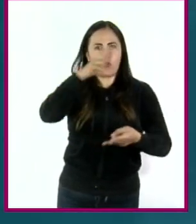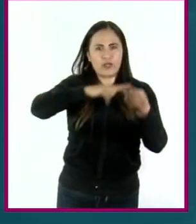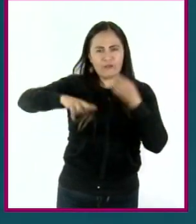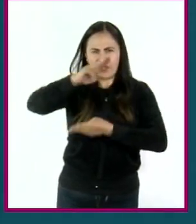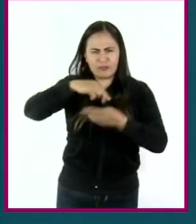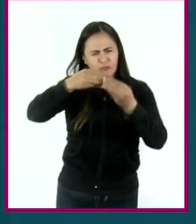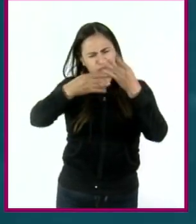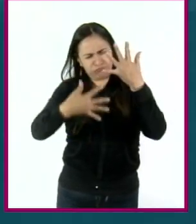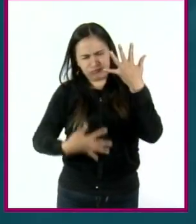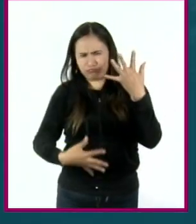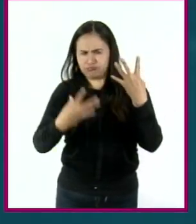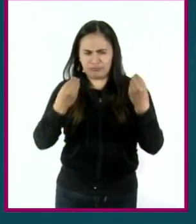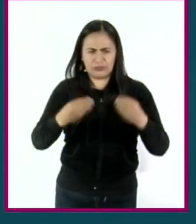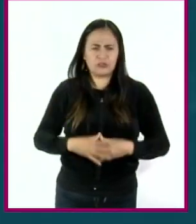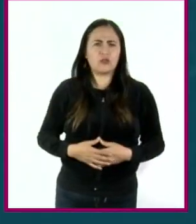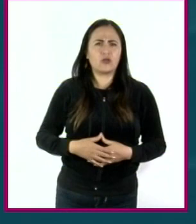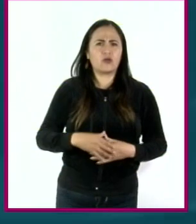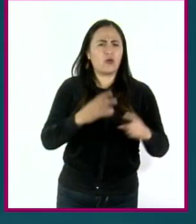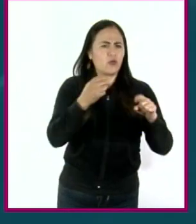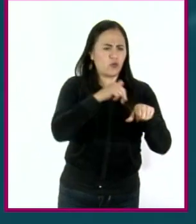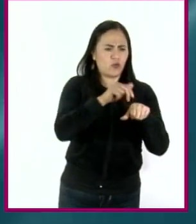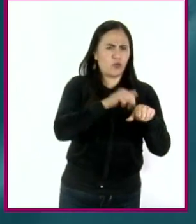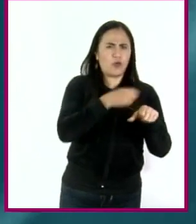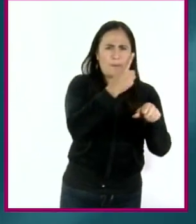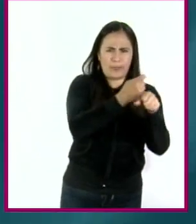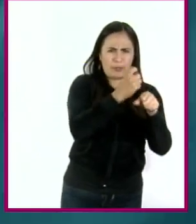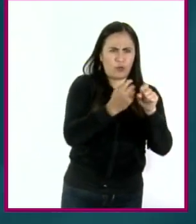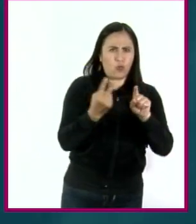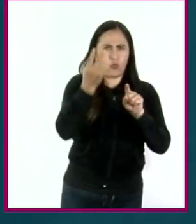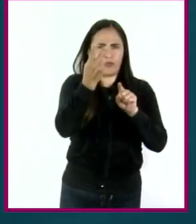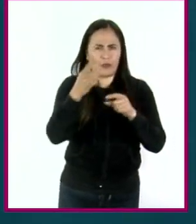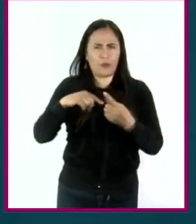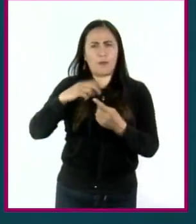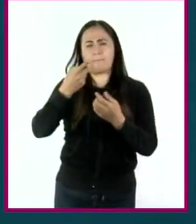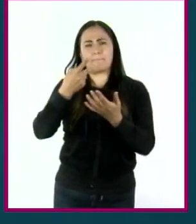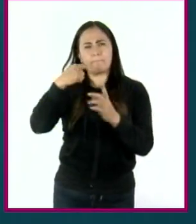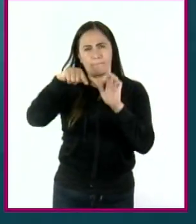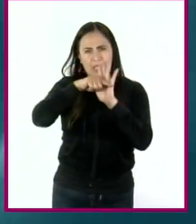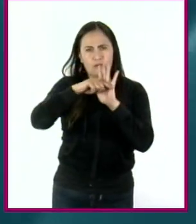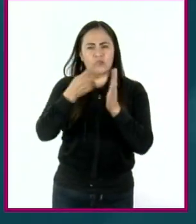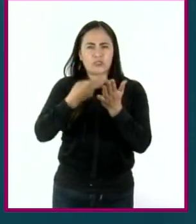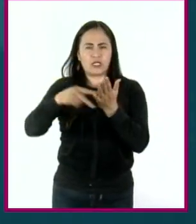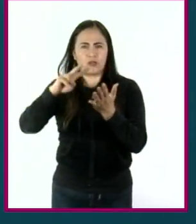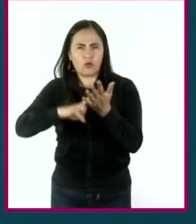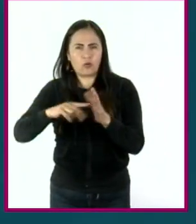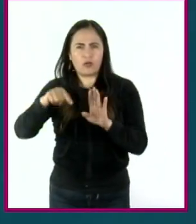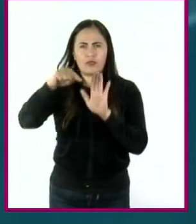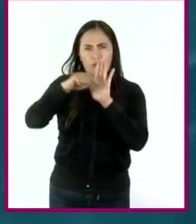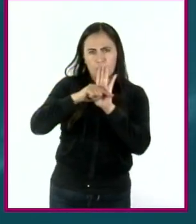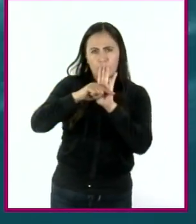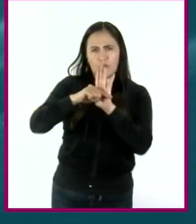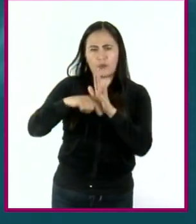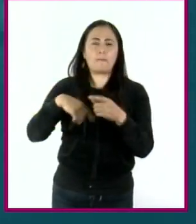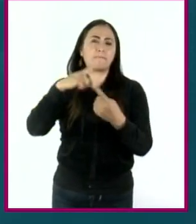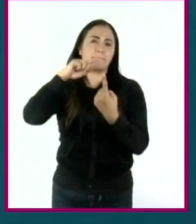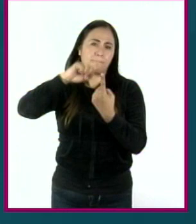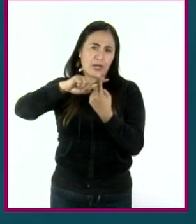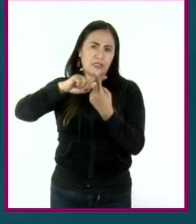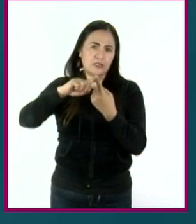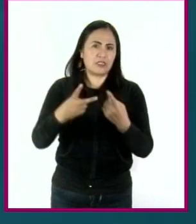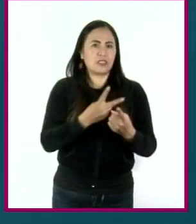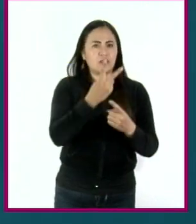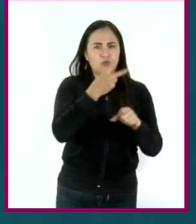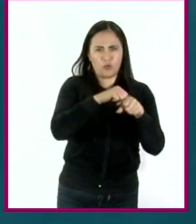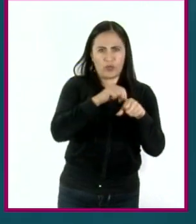demás. El cuadrado del primer término menos el doble producto del primero por el segundo más el cuadrado del